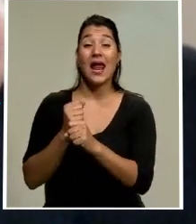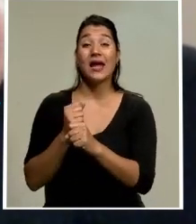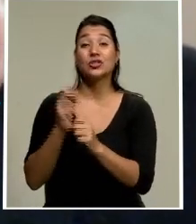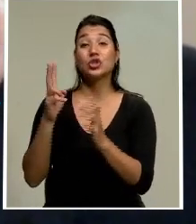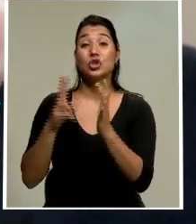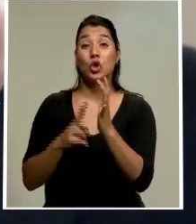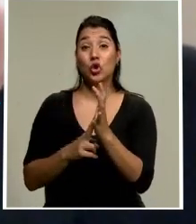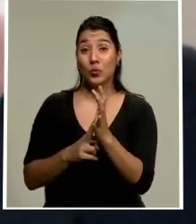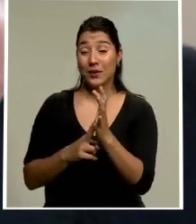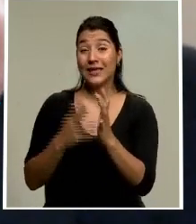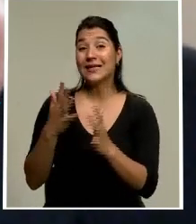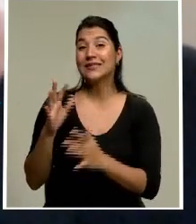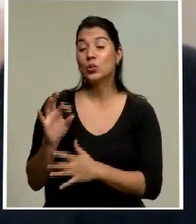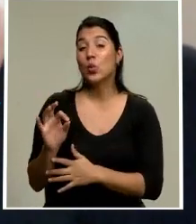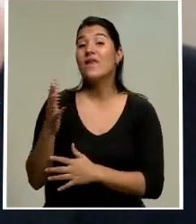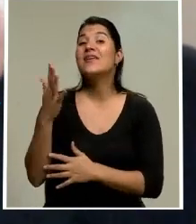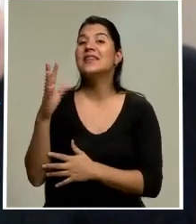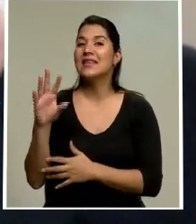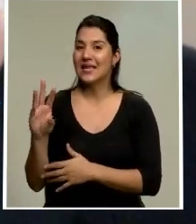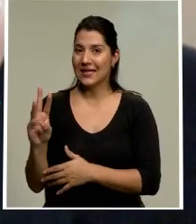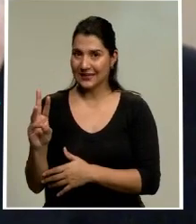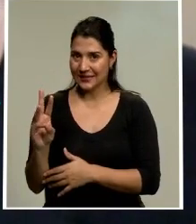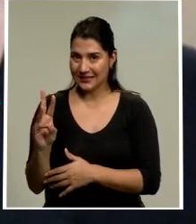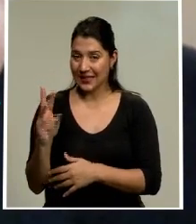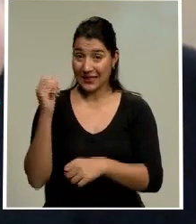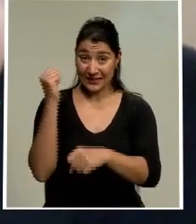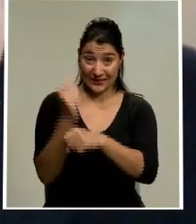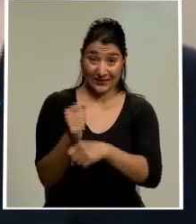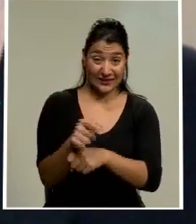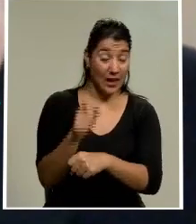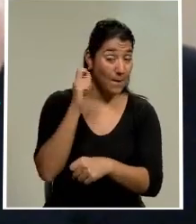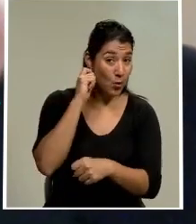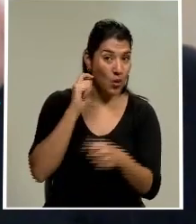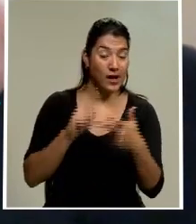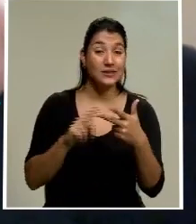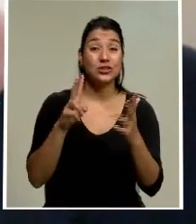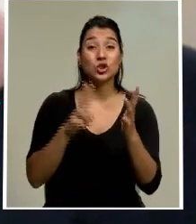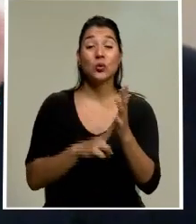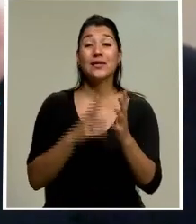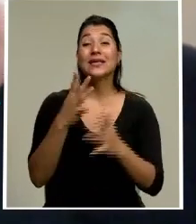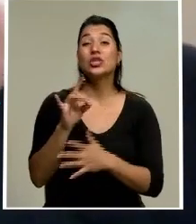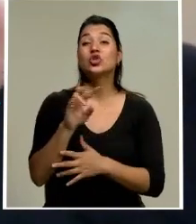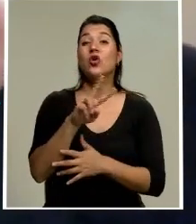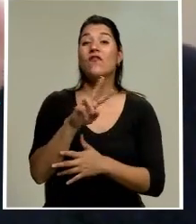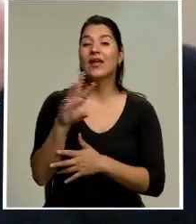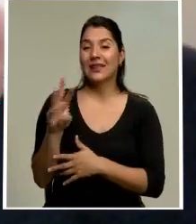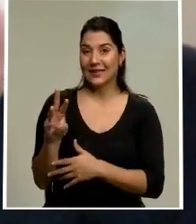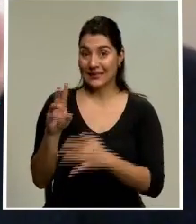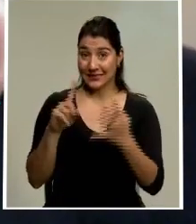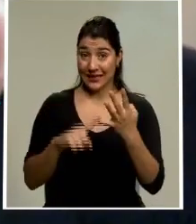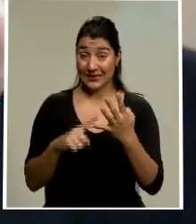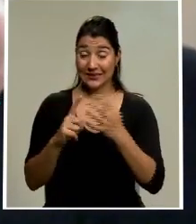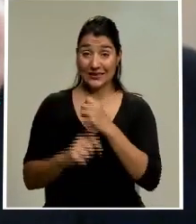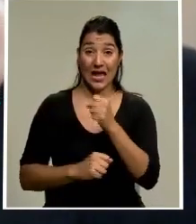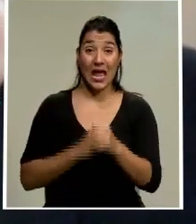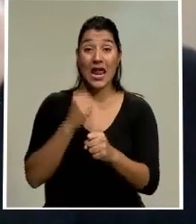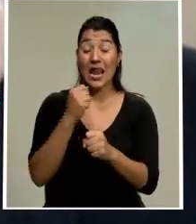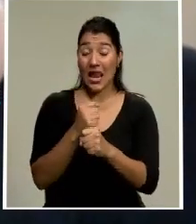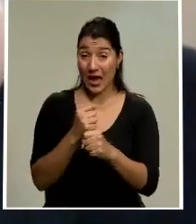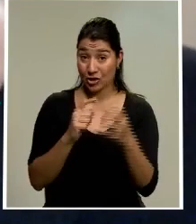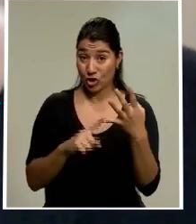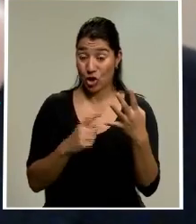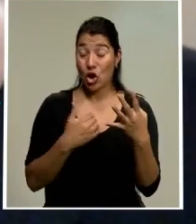2019 hubo 16 feminicidios, en el 2018 26, y el año en donde